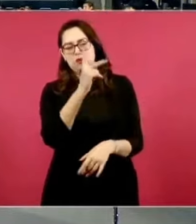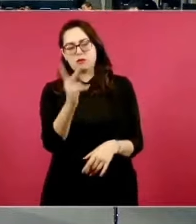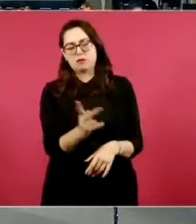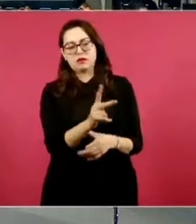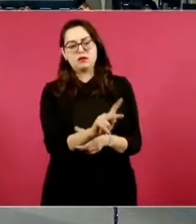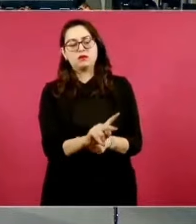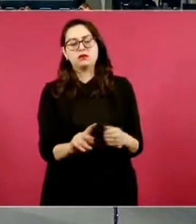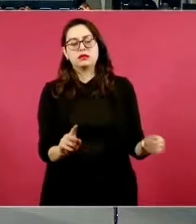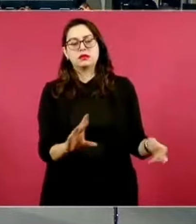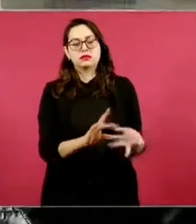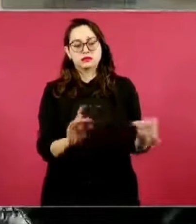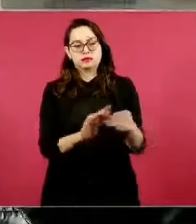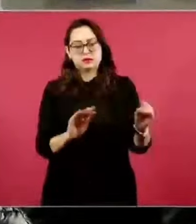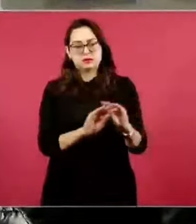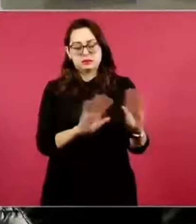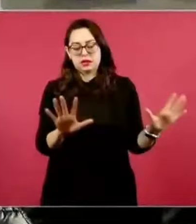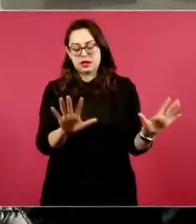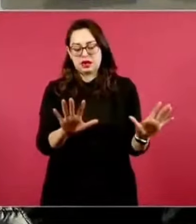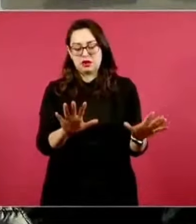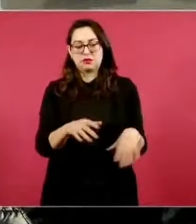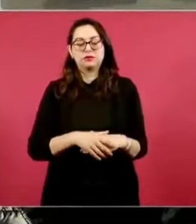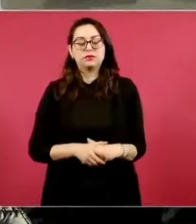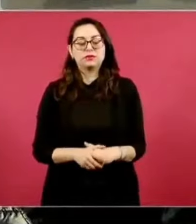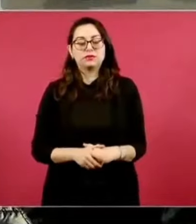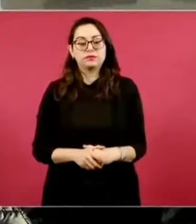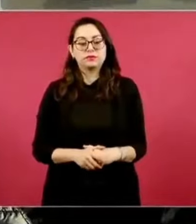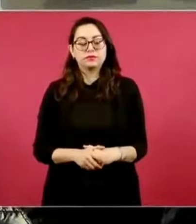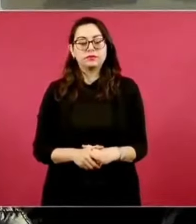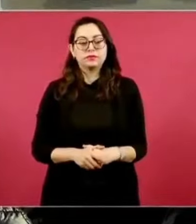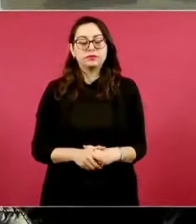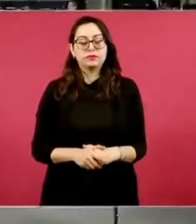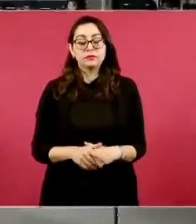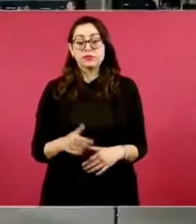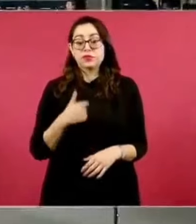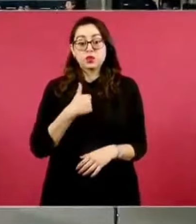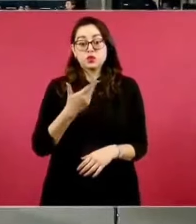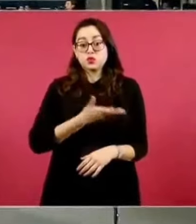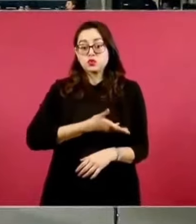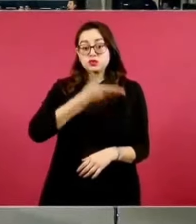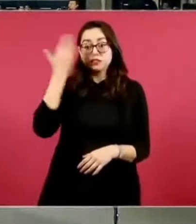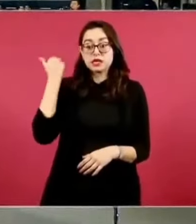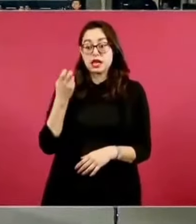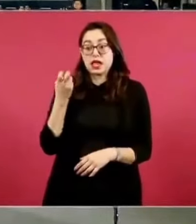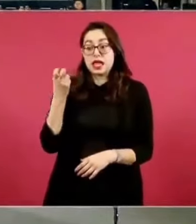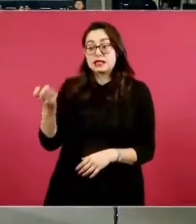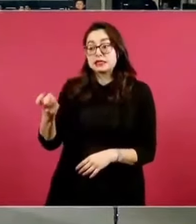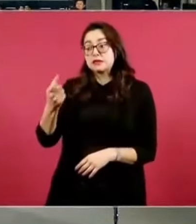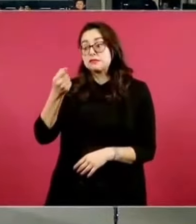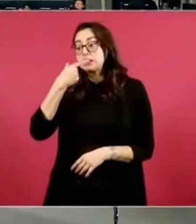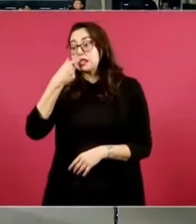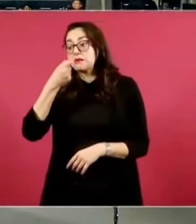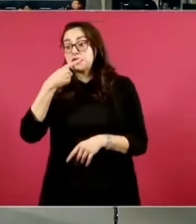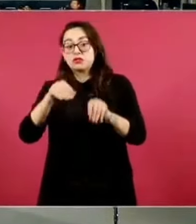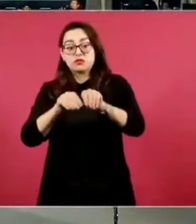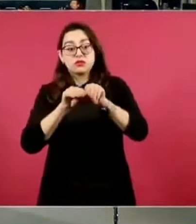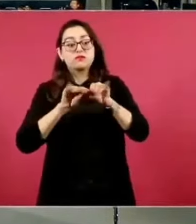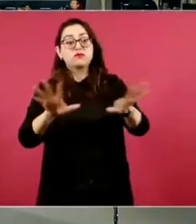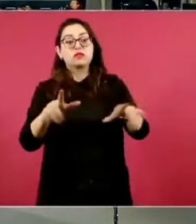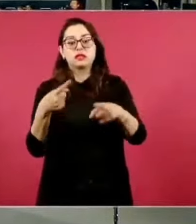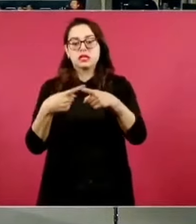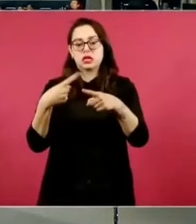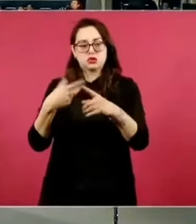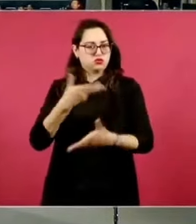Mire yo desconozco quién sea el proveedor no tengo ni idea yo con quien he tenido contacto es con los pacientes de hecho han cerrado